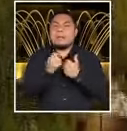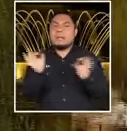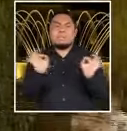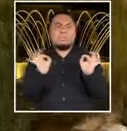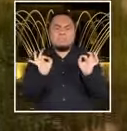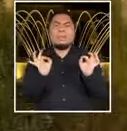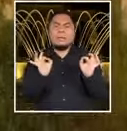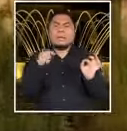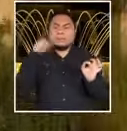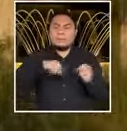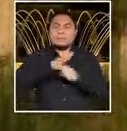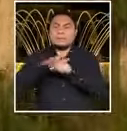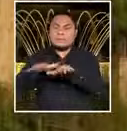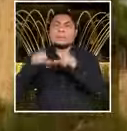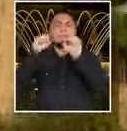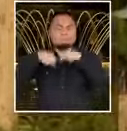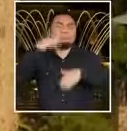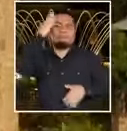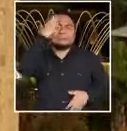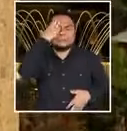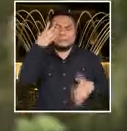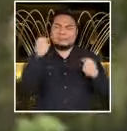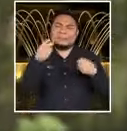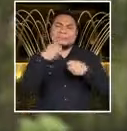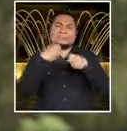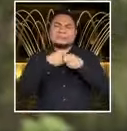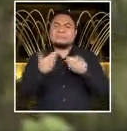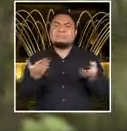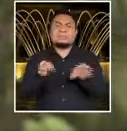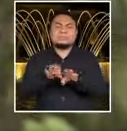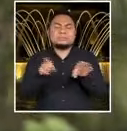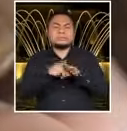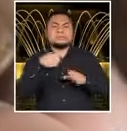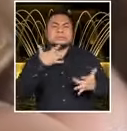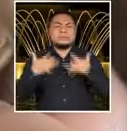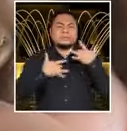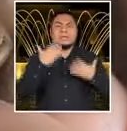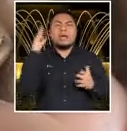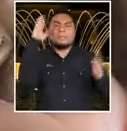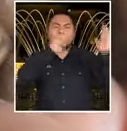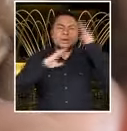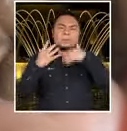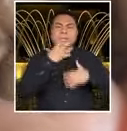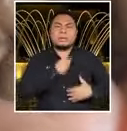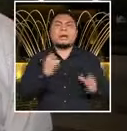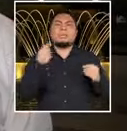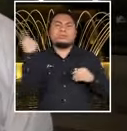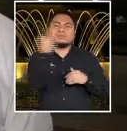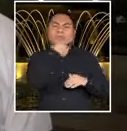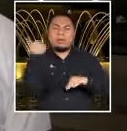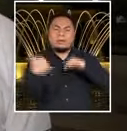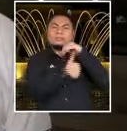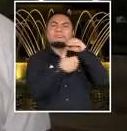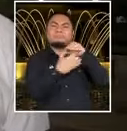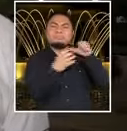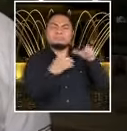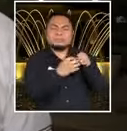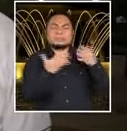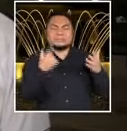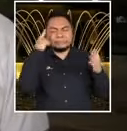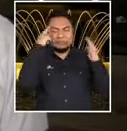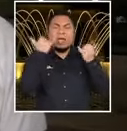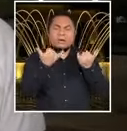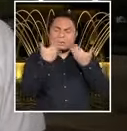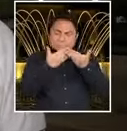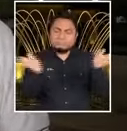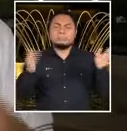La pandemia ha desencadenado una serie de alteraciones emocionales, producto del confinamiento, que es el momento de